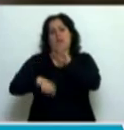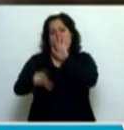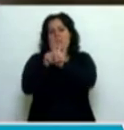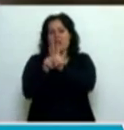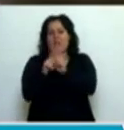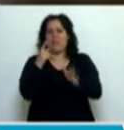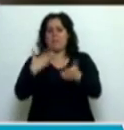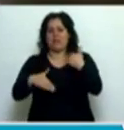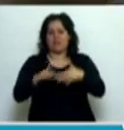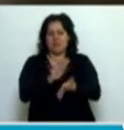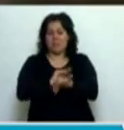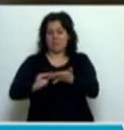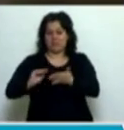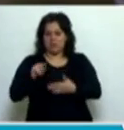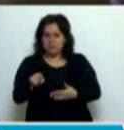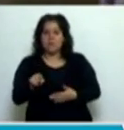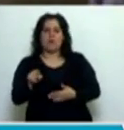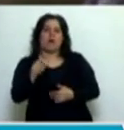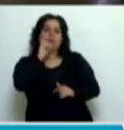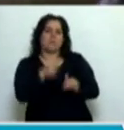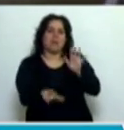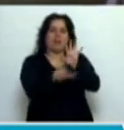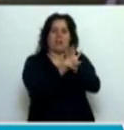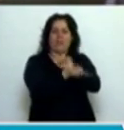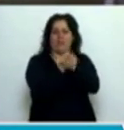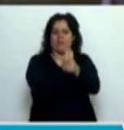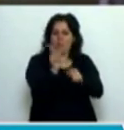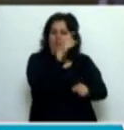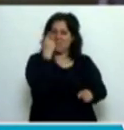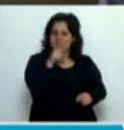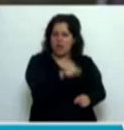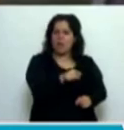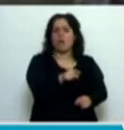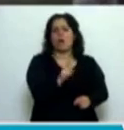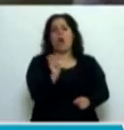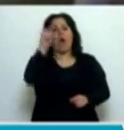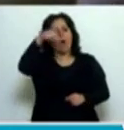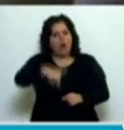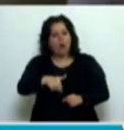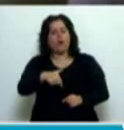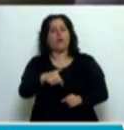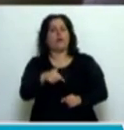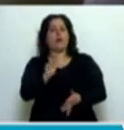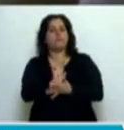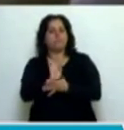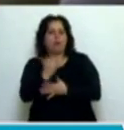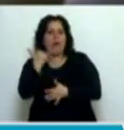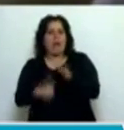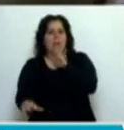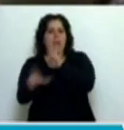Emergencia Administrativa y la Ley de Reforma del Estado, vamos a abordar intrínsecamente la